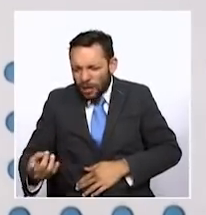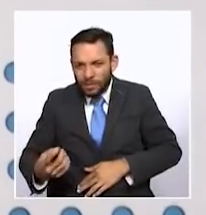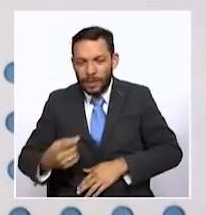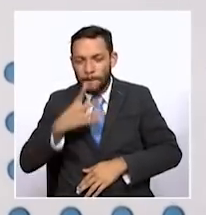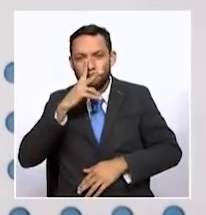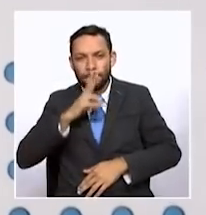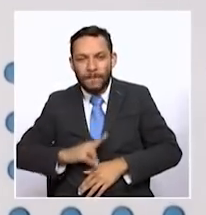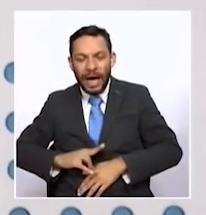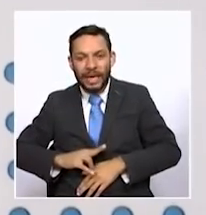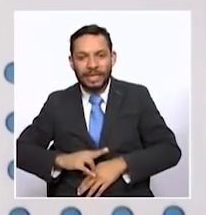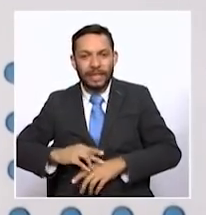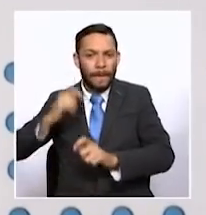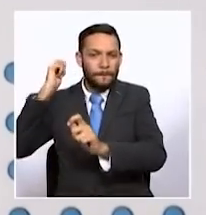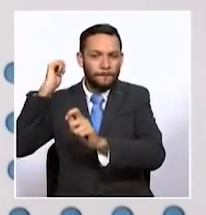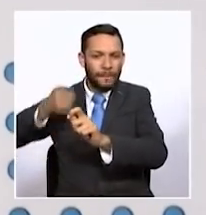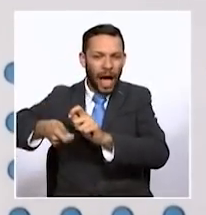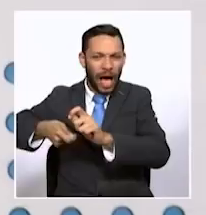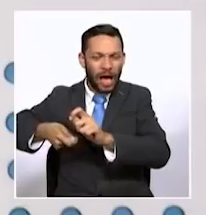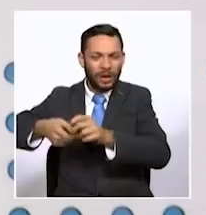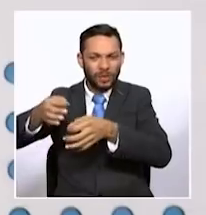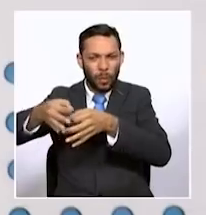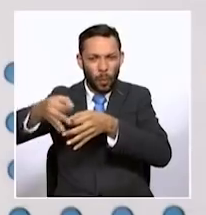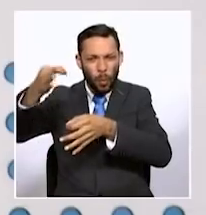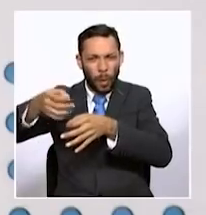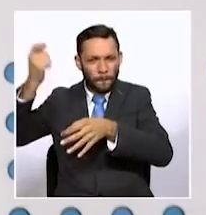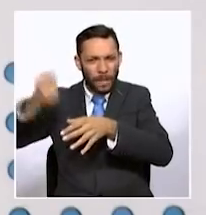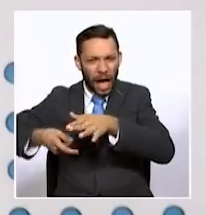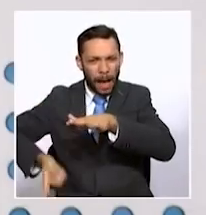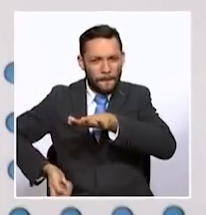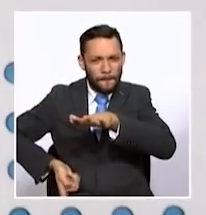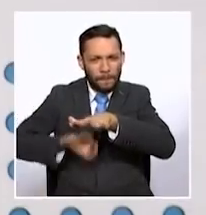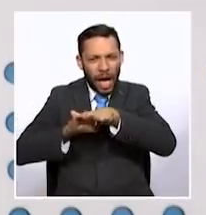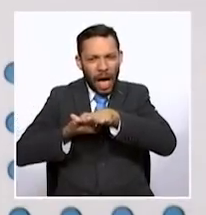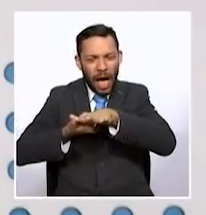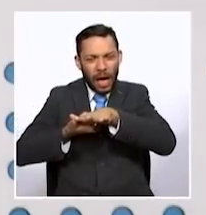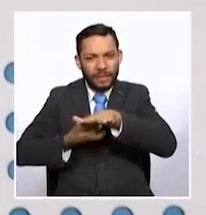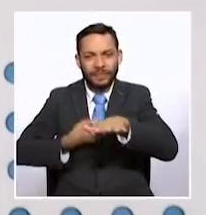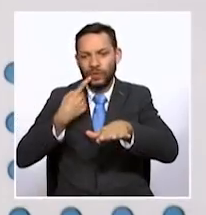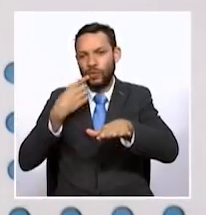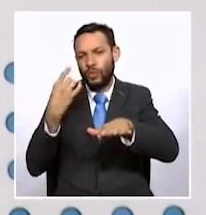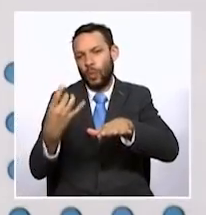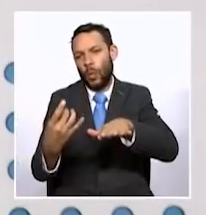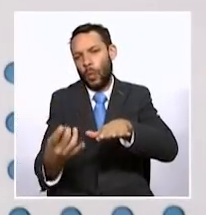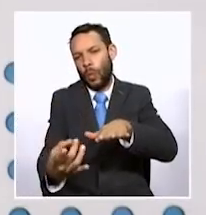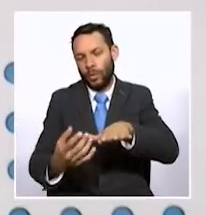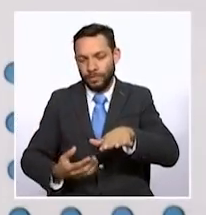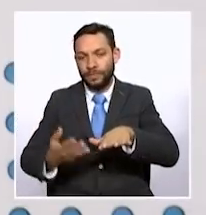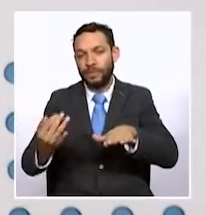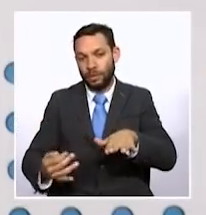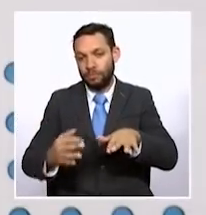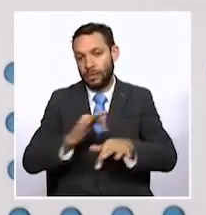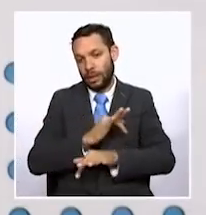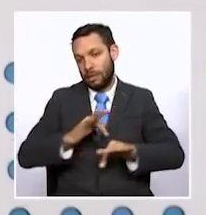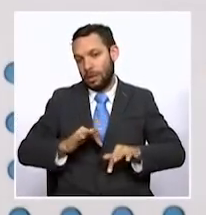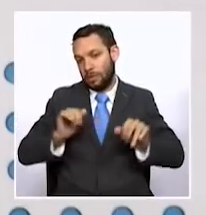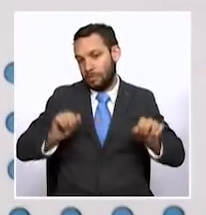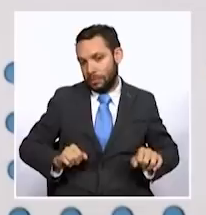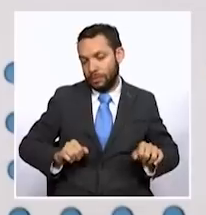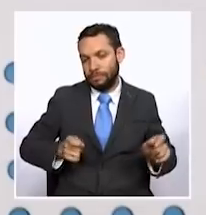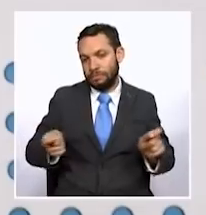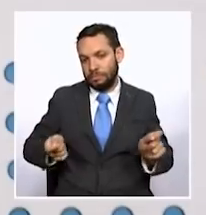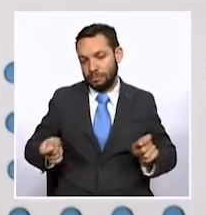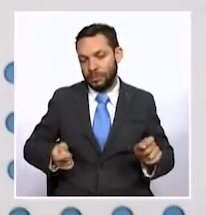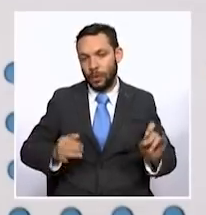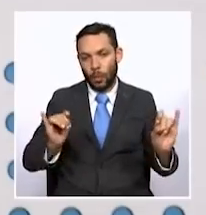en la planta del pie, en el talón, que le chuza hacia arriba. Entonces, básicamente es ese tipo de dolor. Eso tiene tratamiento, medidas